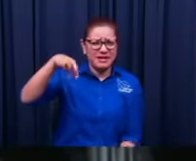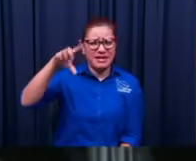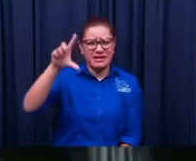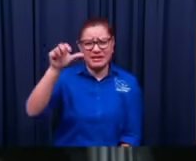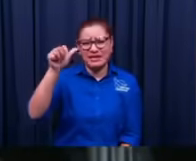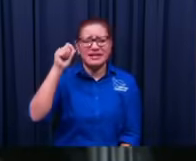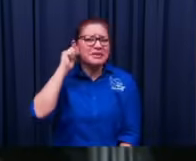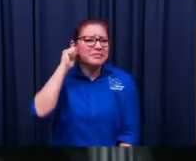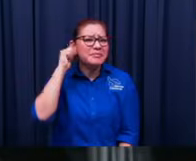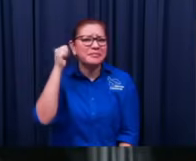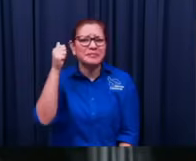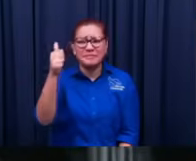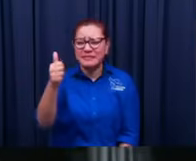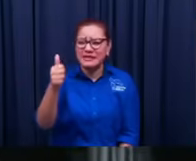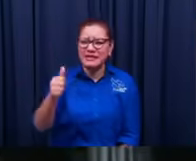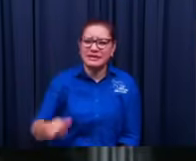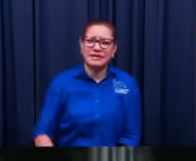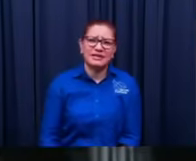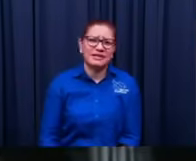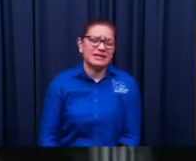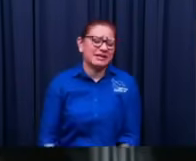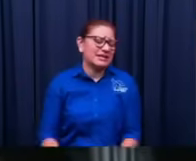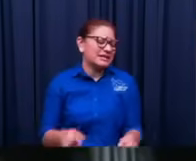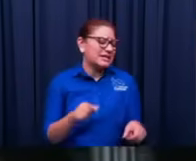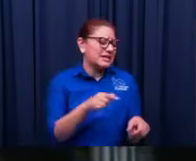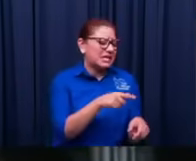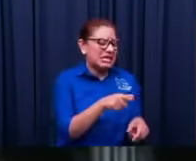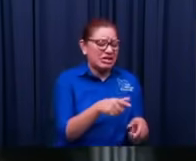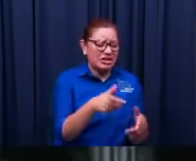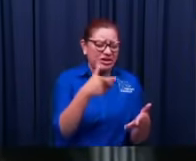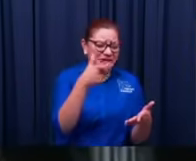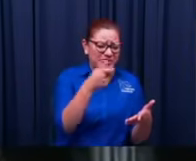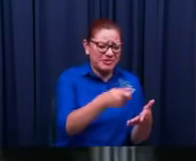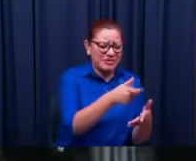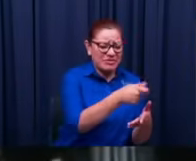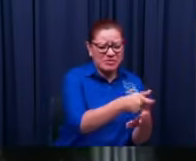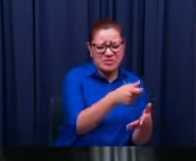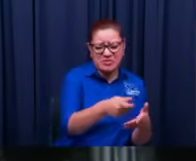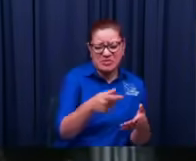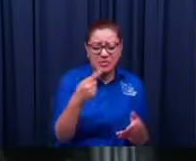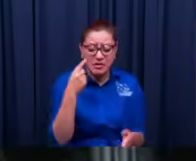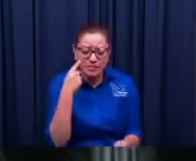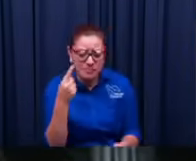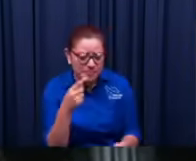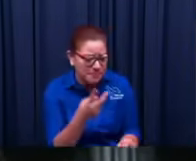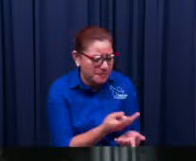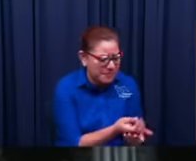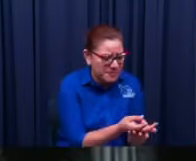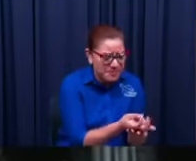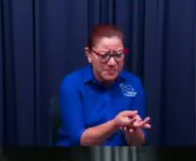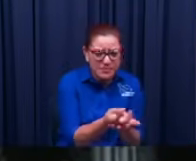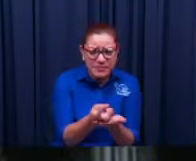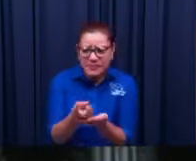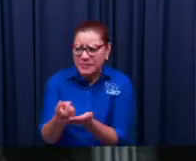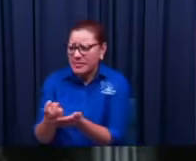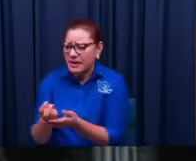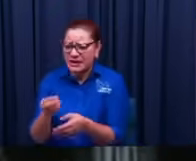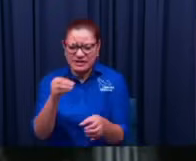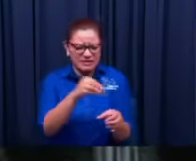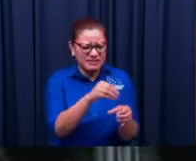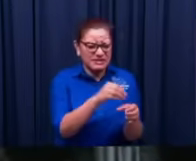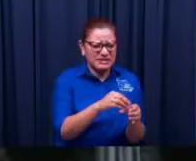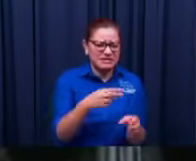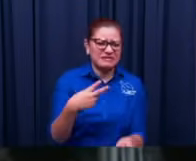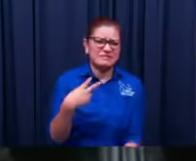la compañía de exterminadores, marca ACME, busca a las cucarachas, les pone